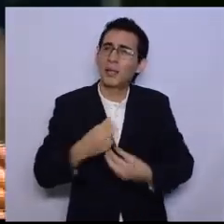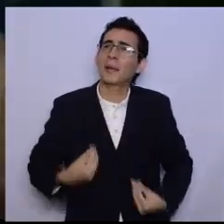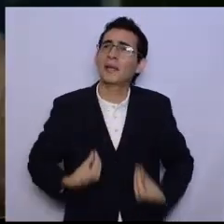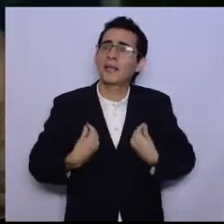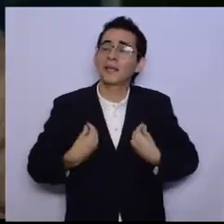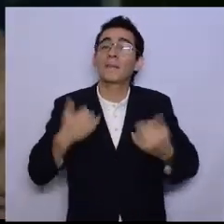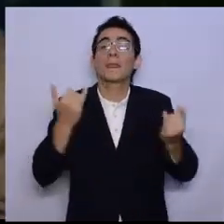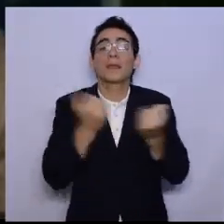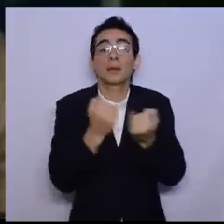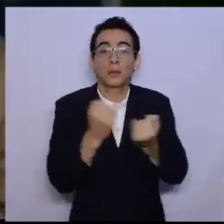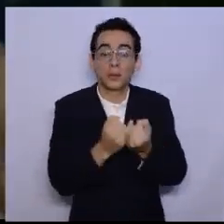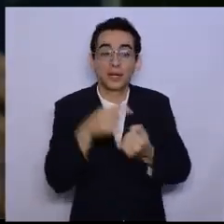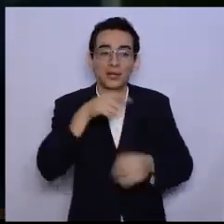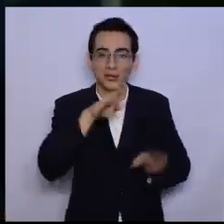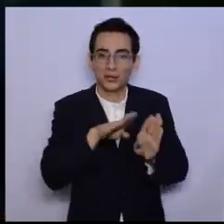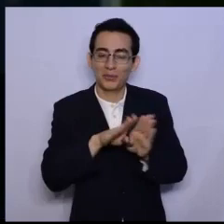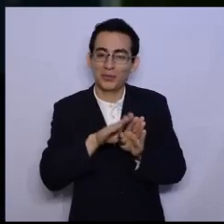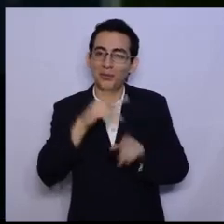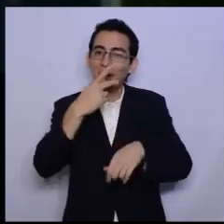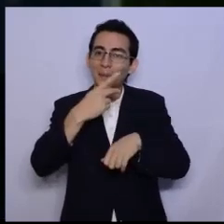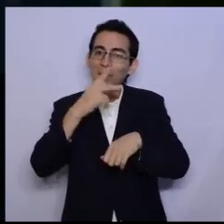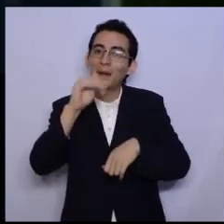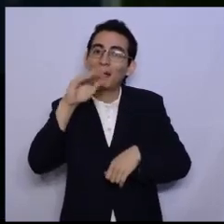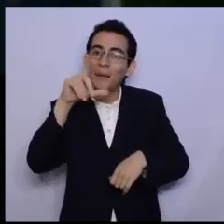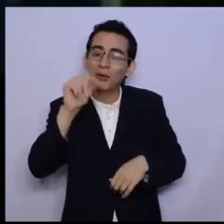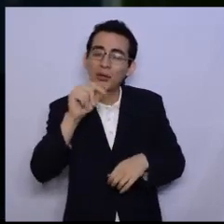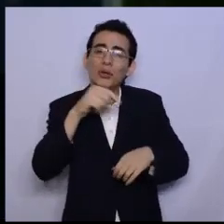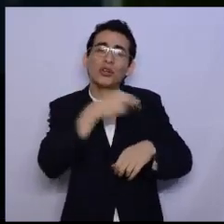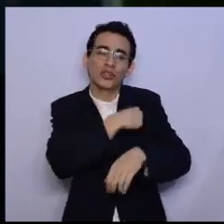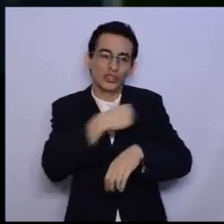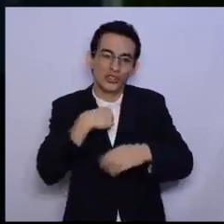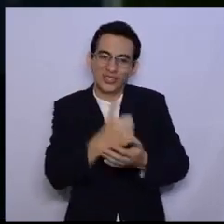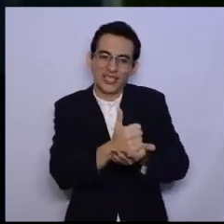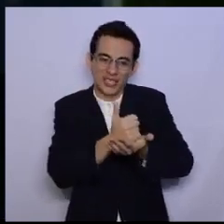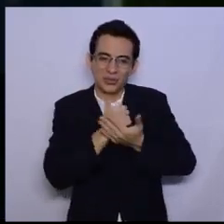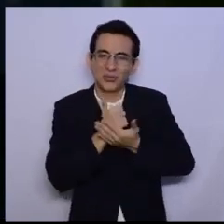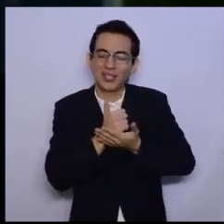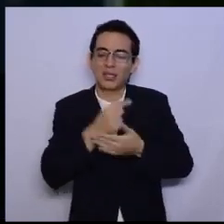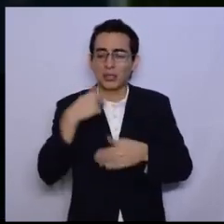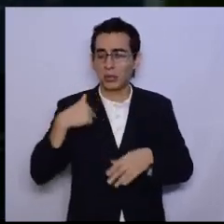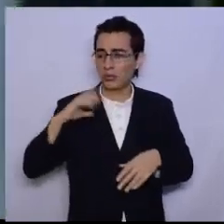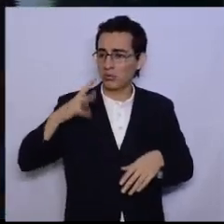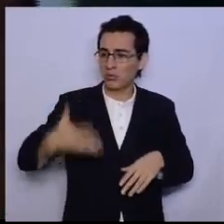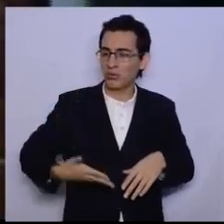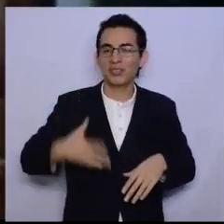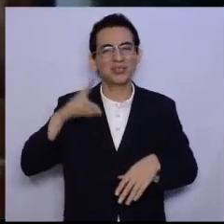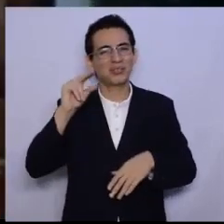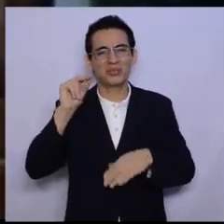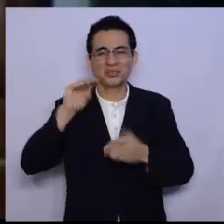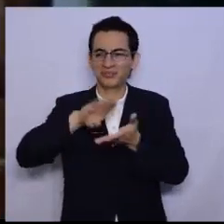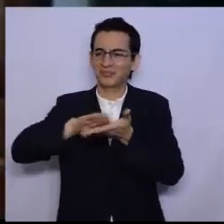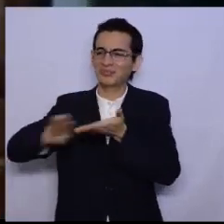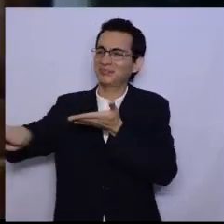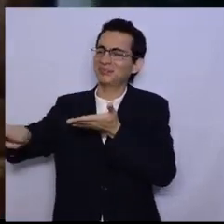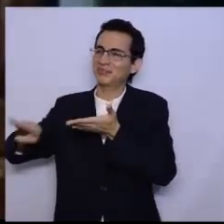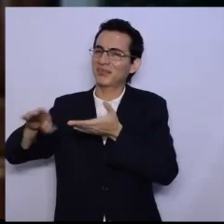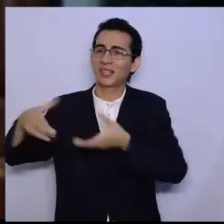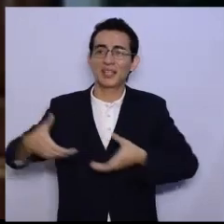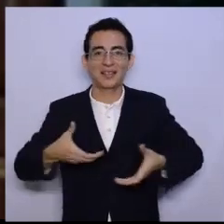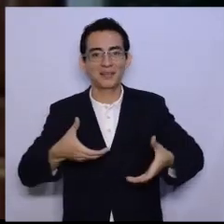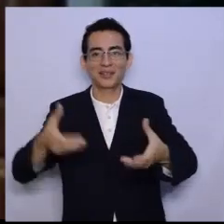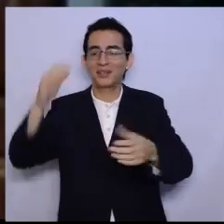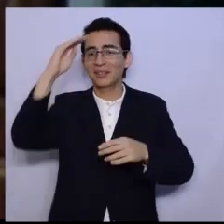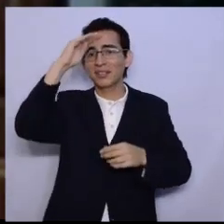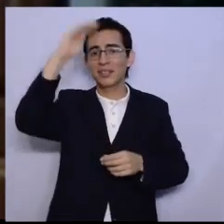a la postre, en el caso de Pablo, me van a ayudar a que el orgullo no me desvíe de los caminos